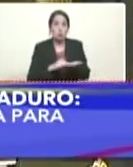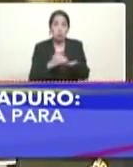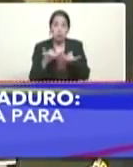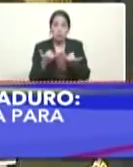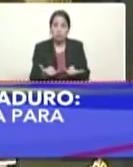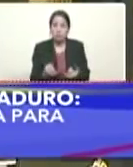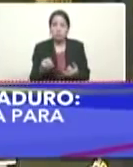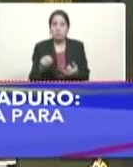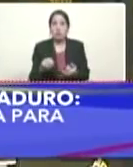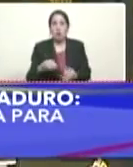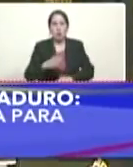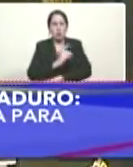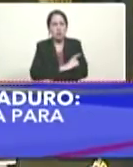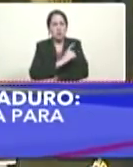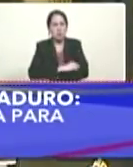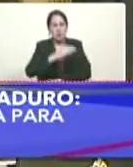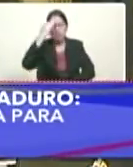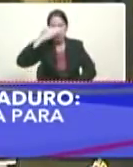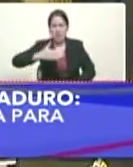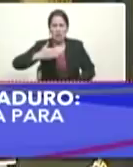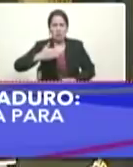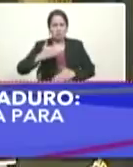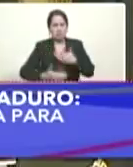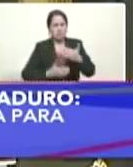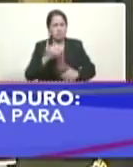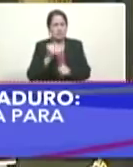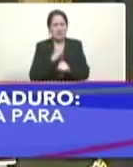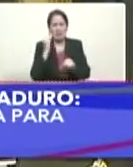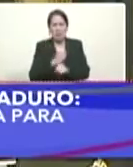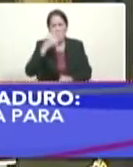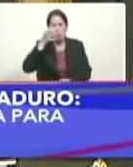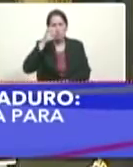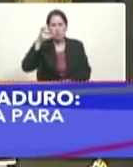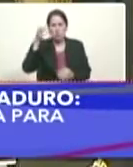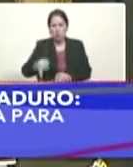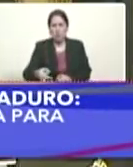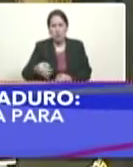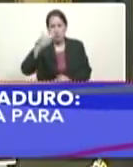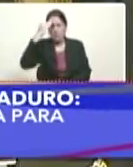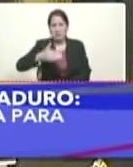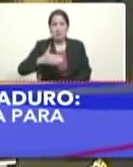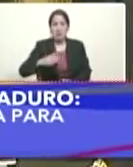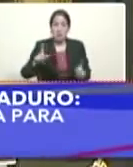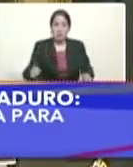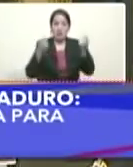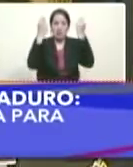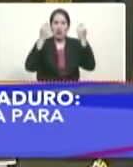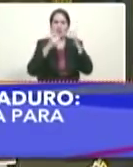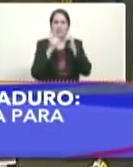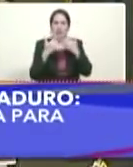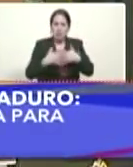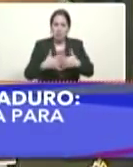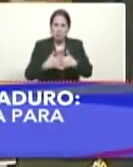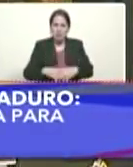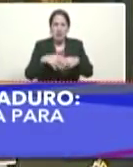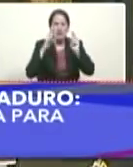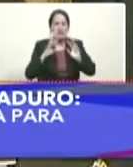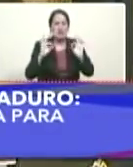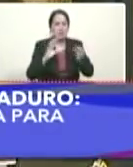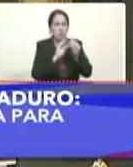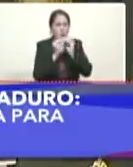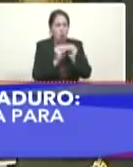disciplina militar con efectividad militar con seguridad militar de ir a la recuperación de las termas y el mantenimiento de las que